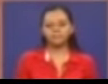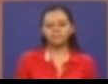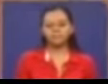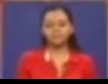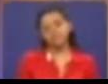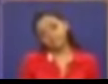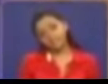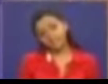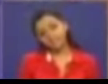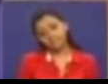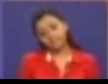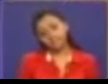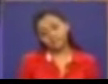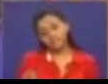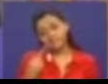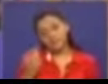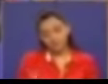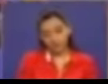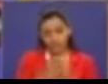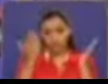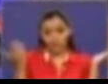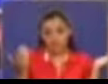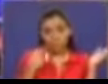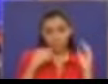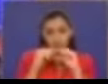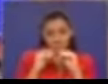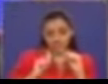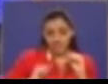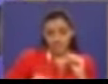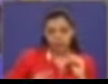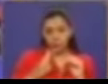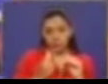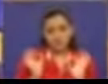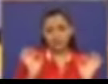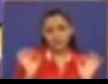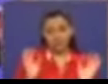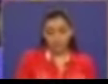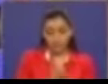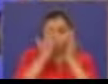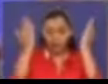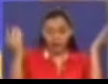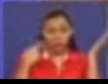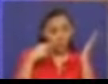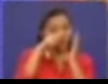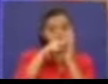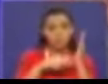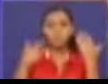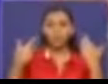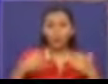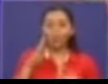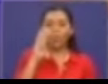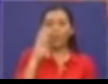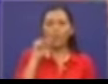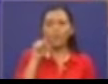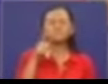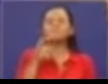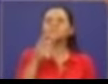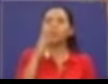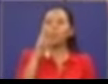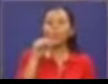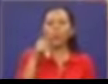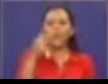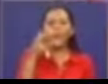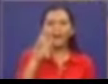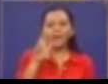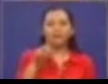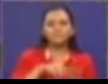Eso es lo que se le olvidó informar en mayor detalle al Diario de Comercio. Entonces los titulares dicen solo lo que le conviene. El búnker, la CNI se robustece en el